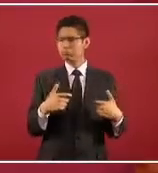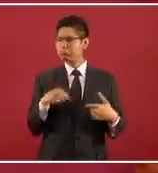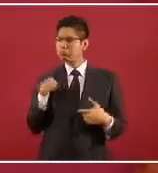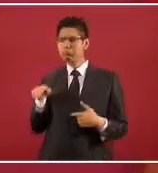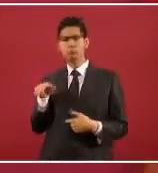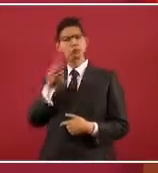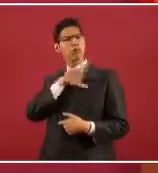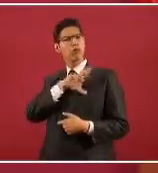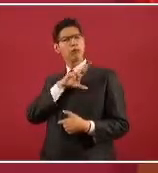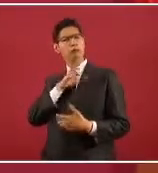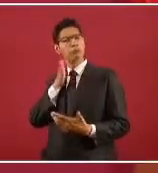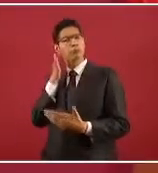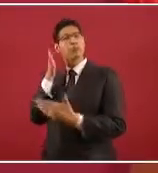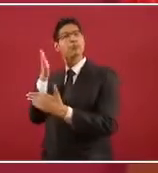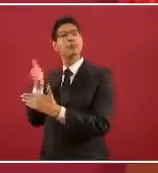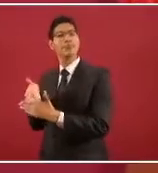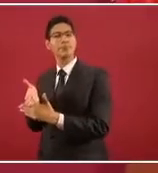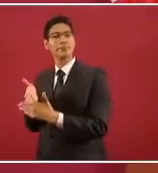pues ocupa.